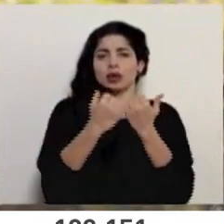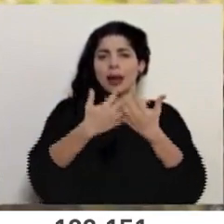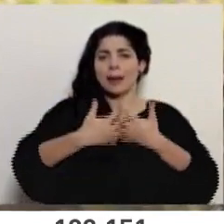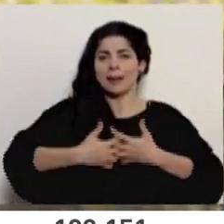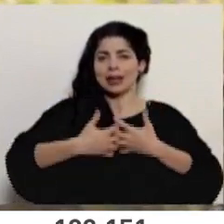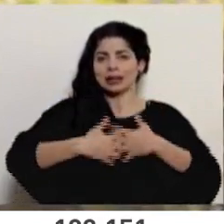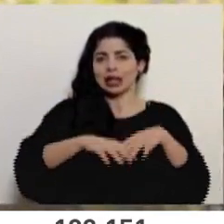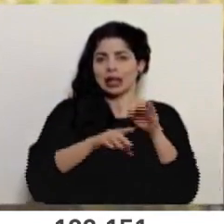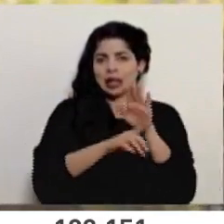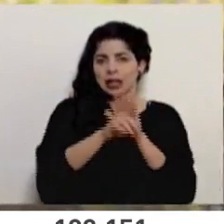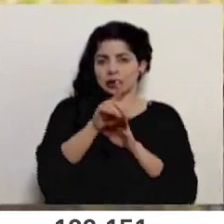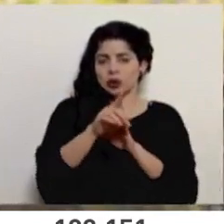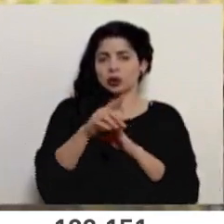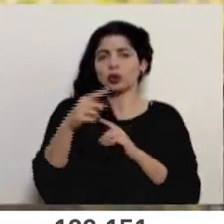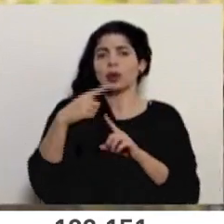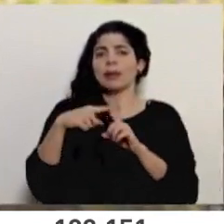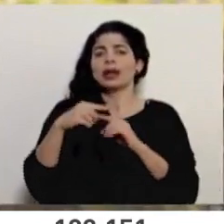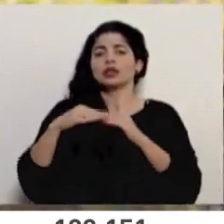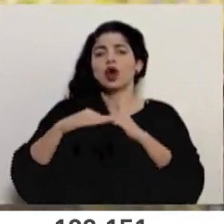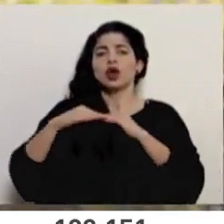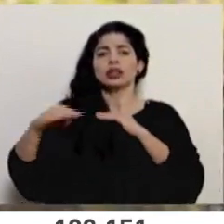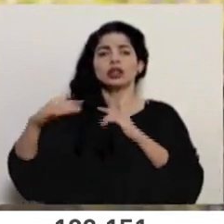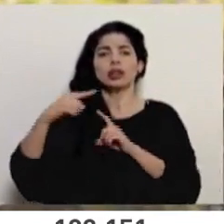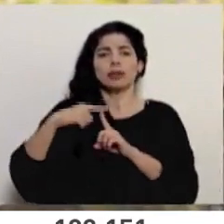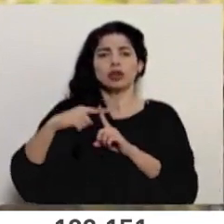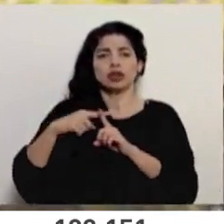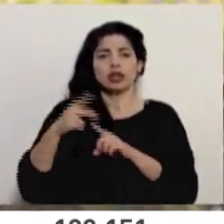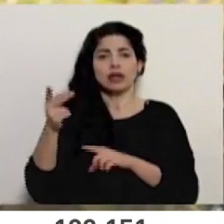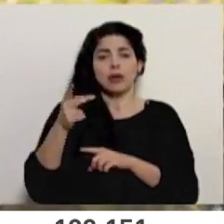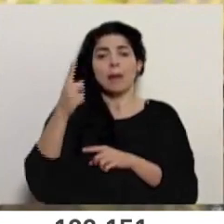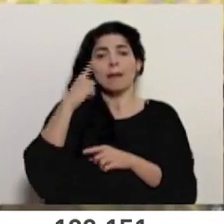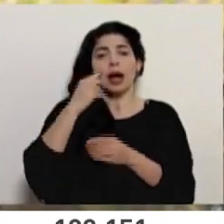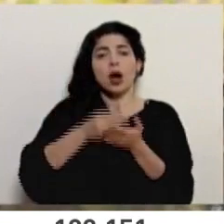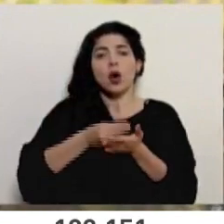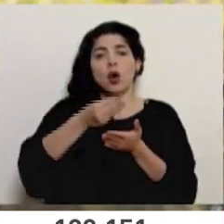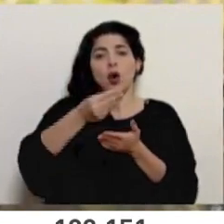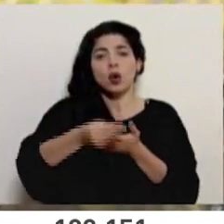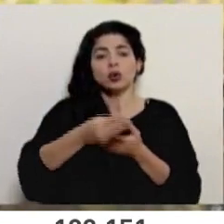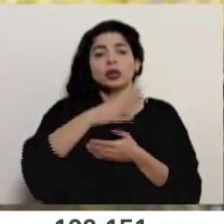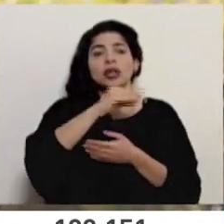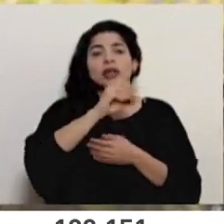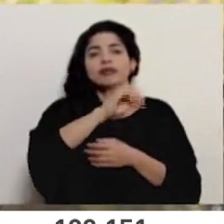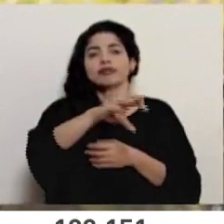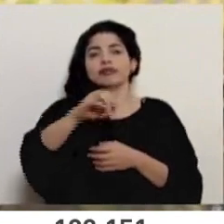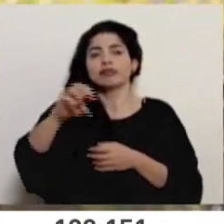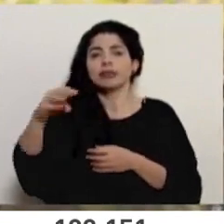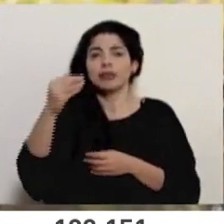del Desarrollo, y Horizonte Positivo para la compra y distribución de víveres.